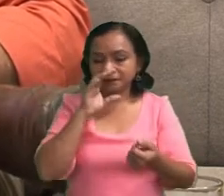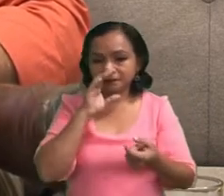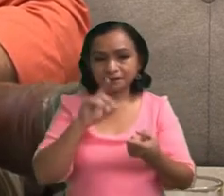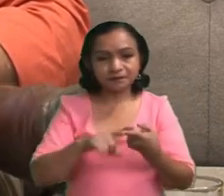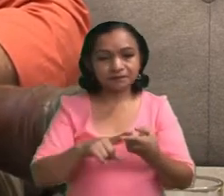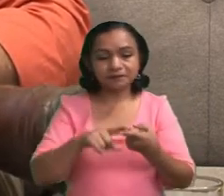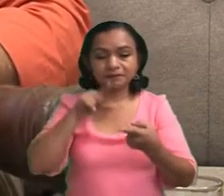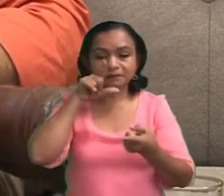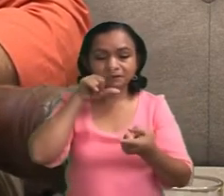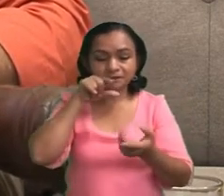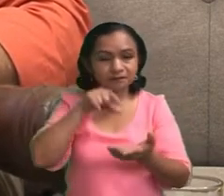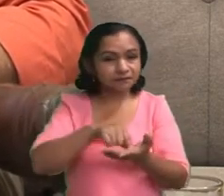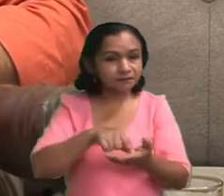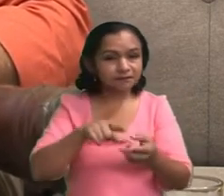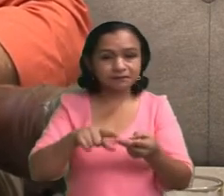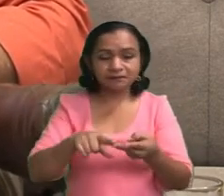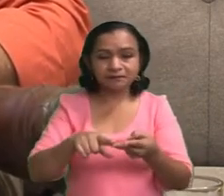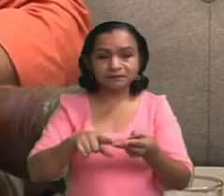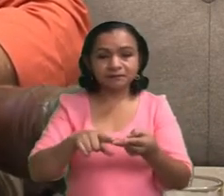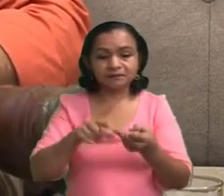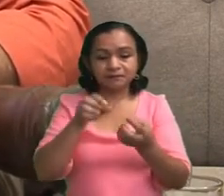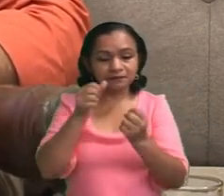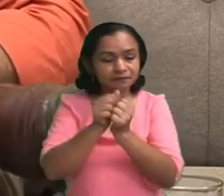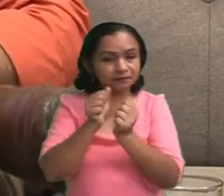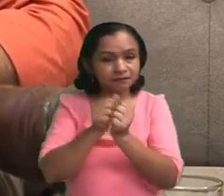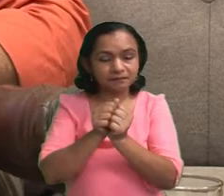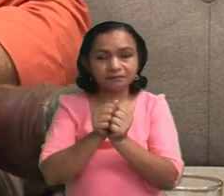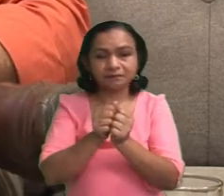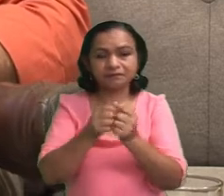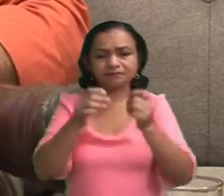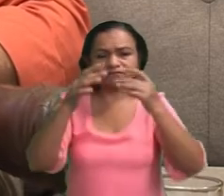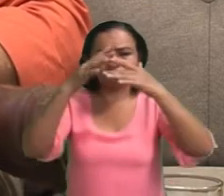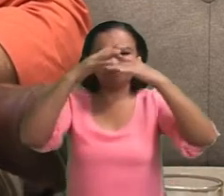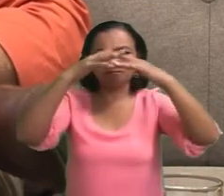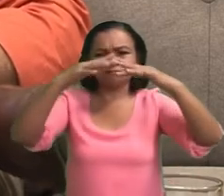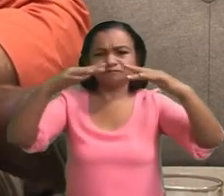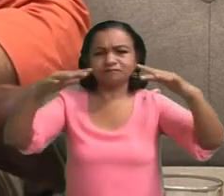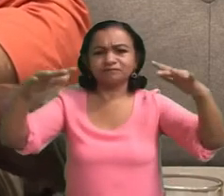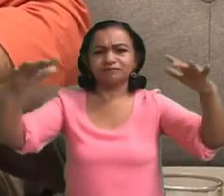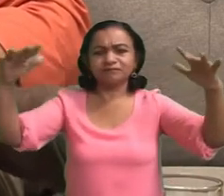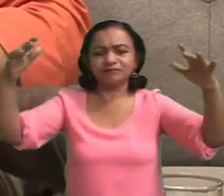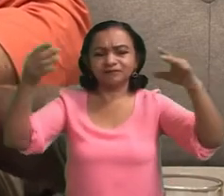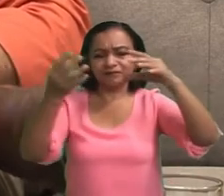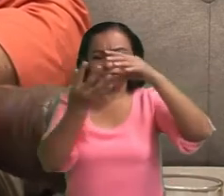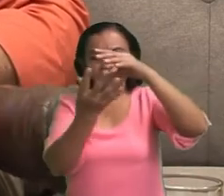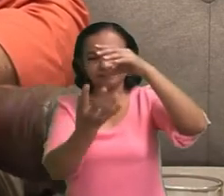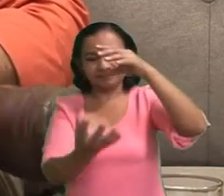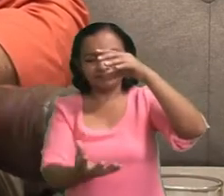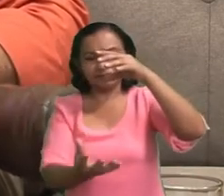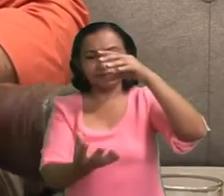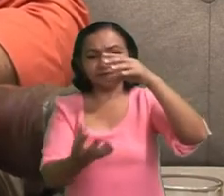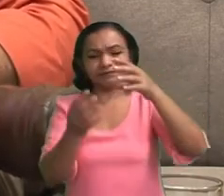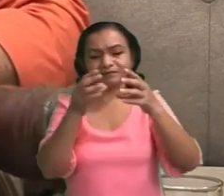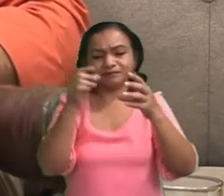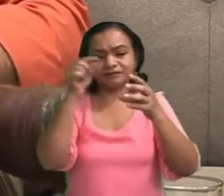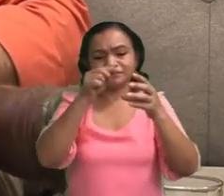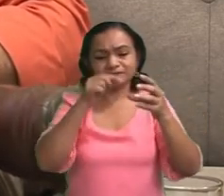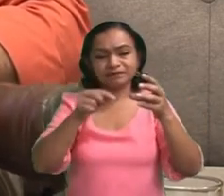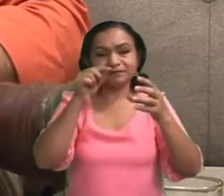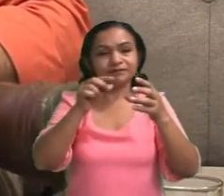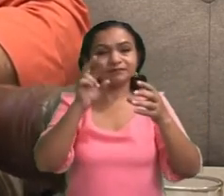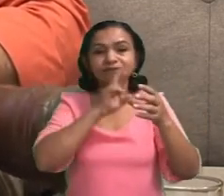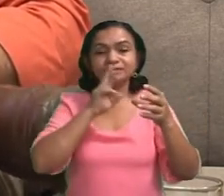hubieran gallinas, no hubieran chayotes, no hubieran enramadas con granadillas, pitayas, etcétera.